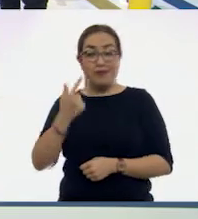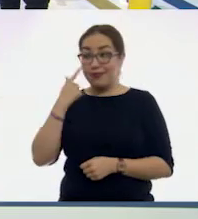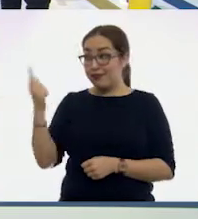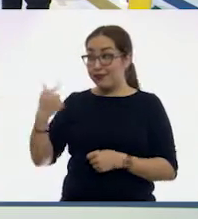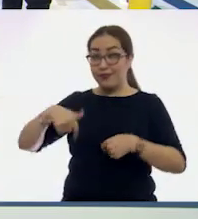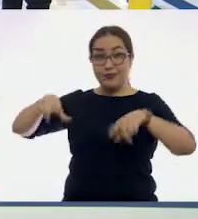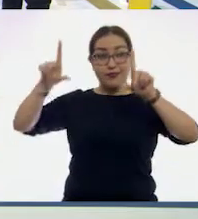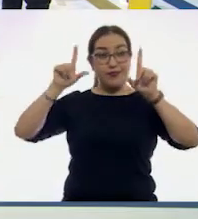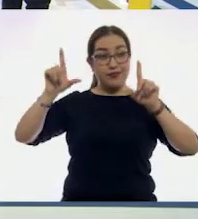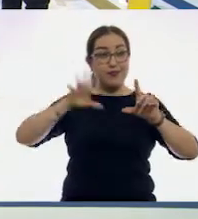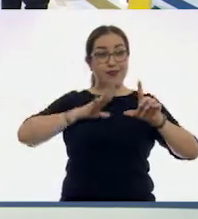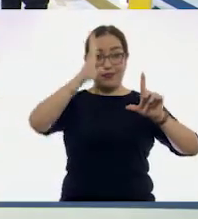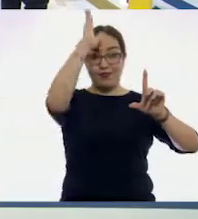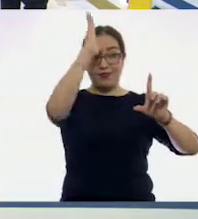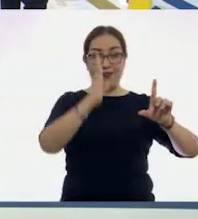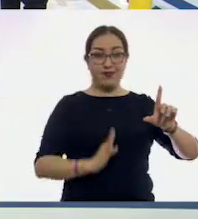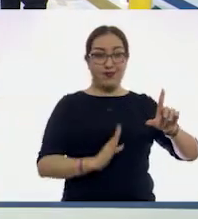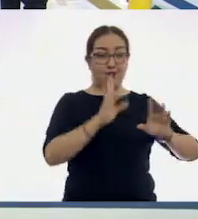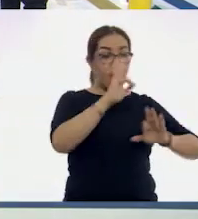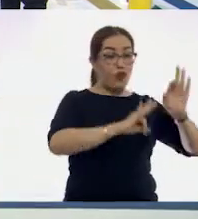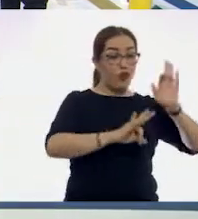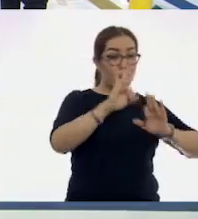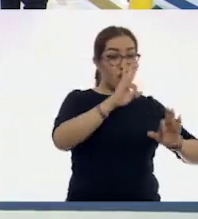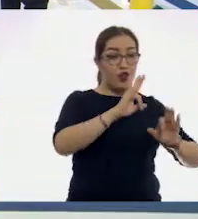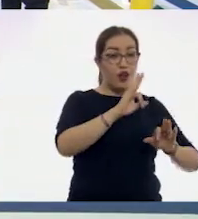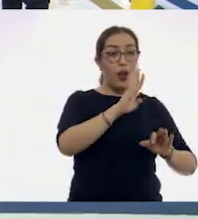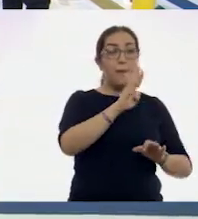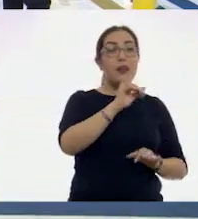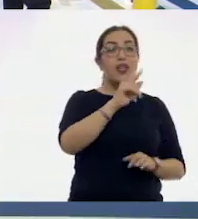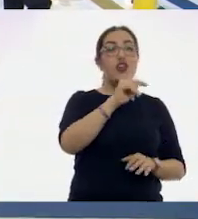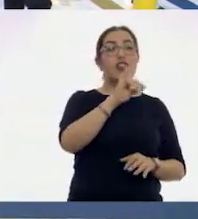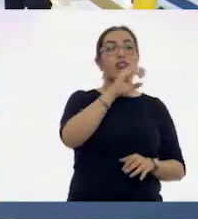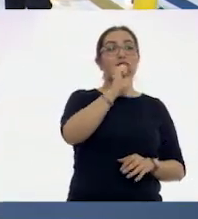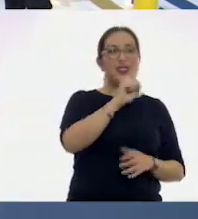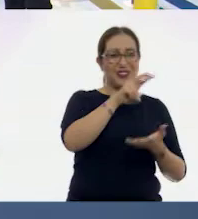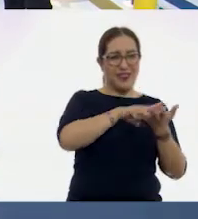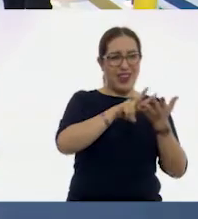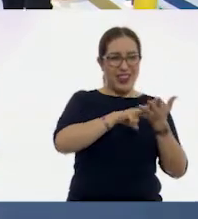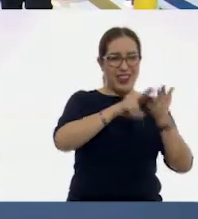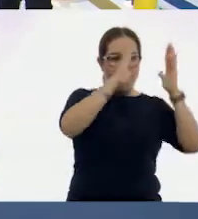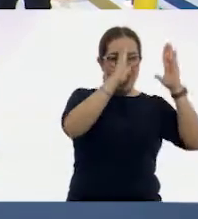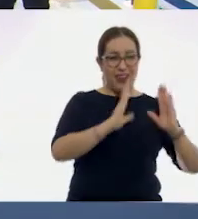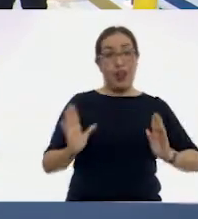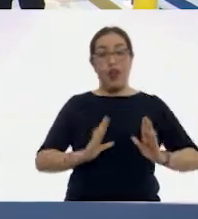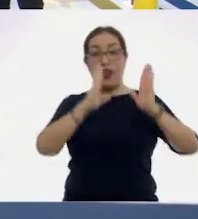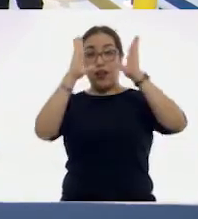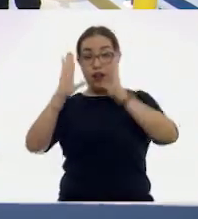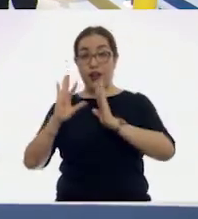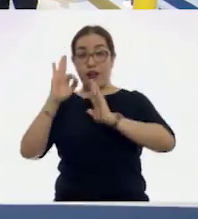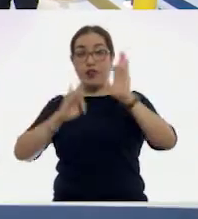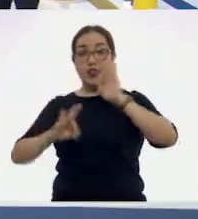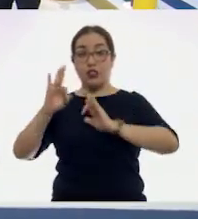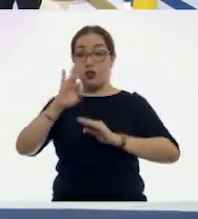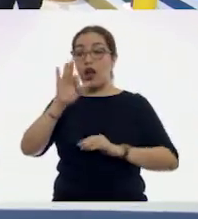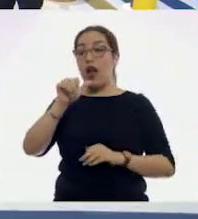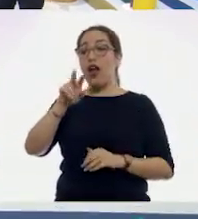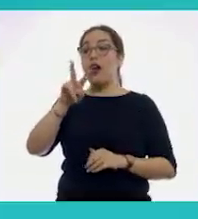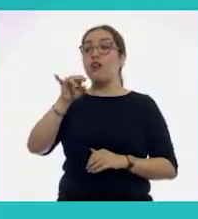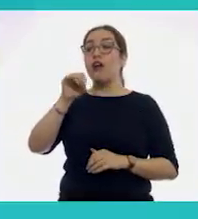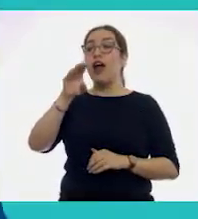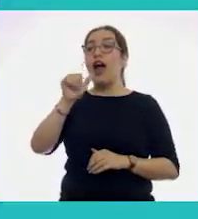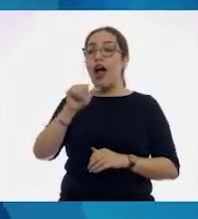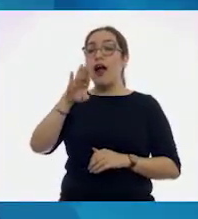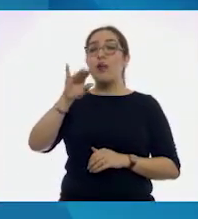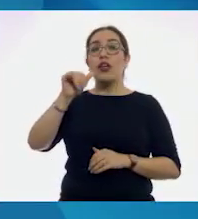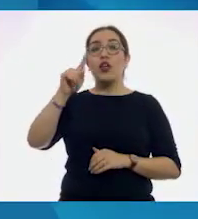en dos partes: factores biológicos bióticos, que también se desconoce que es de color verde, y factores físicos abióticos. Vamos a